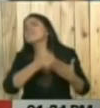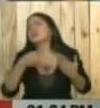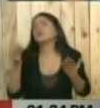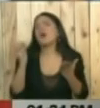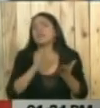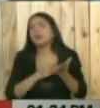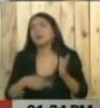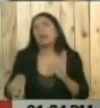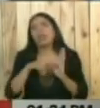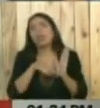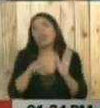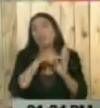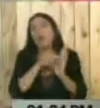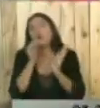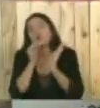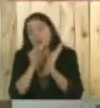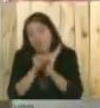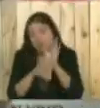vez.